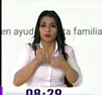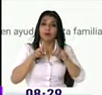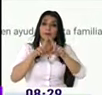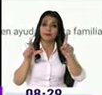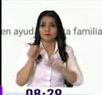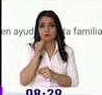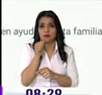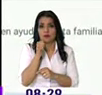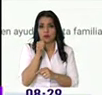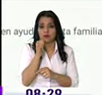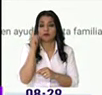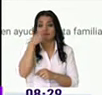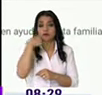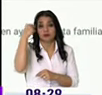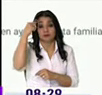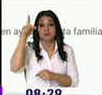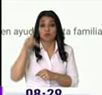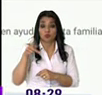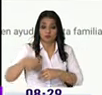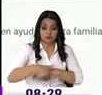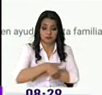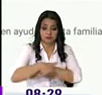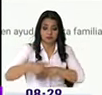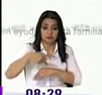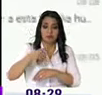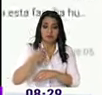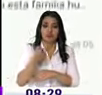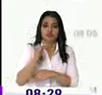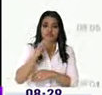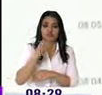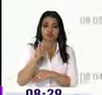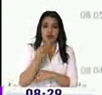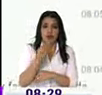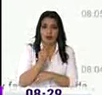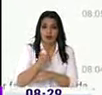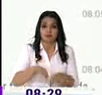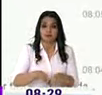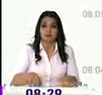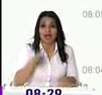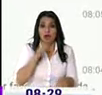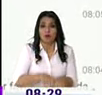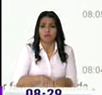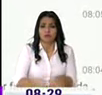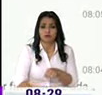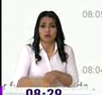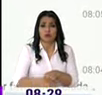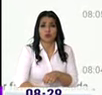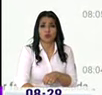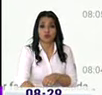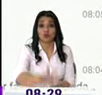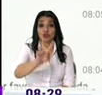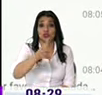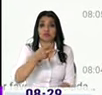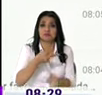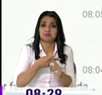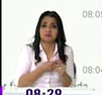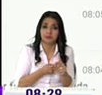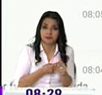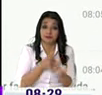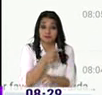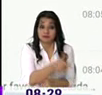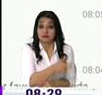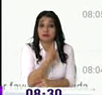por acá en Carapungo, en las calles Pasochoa y Sincholagua. Fuga de agua hace 2 meses, dicen los